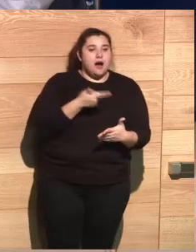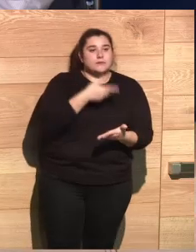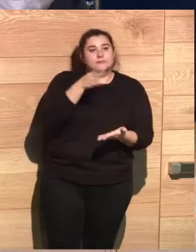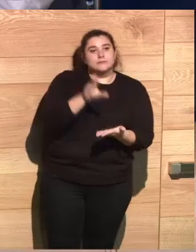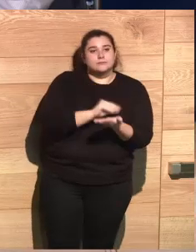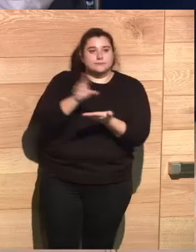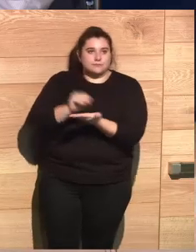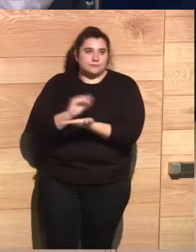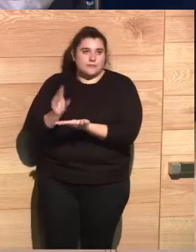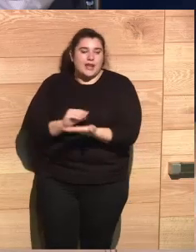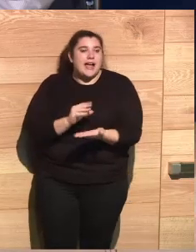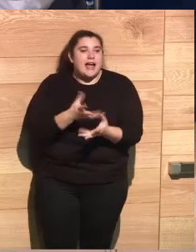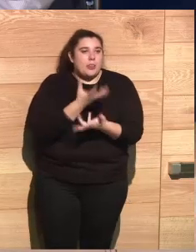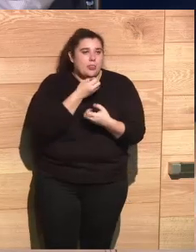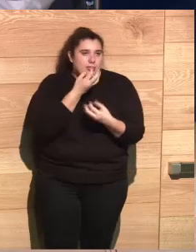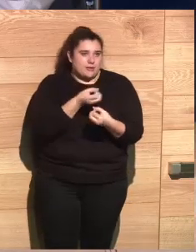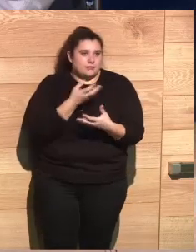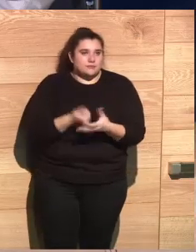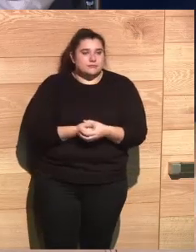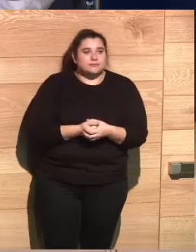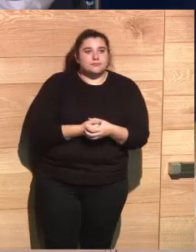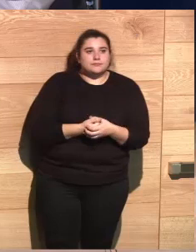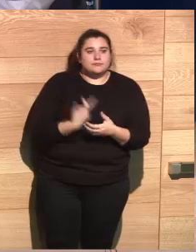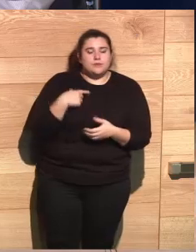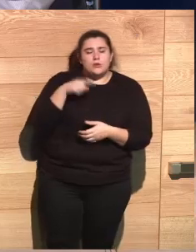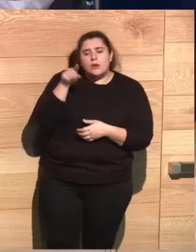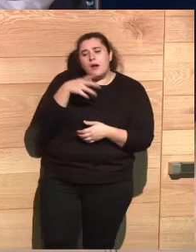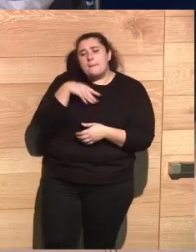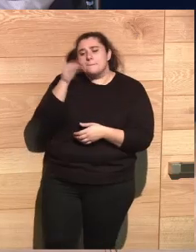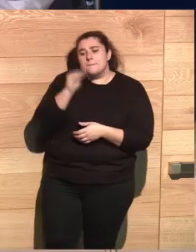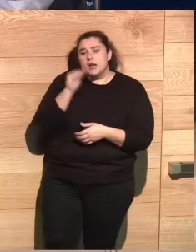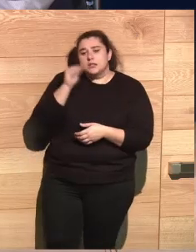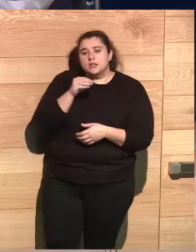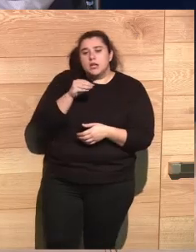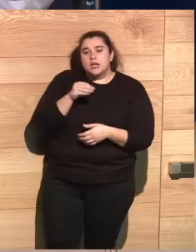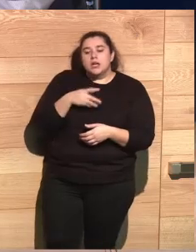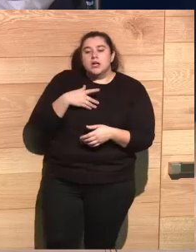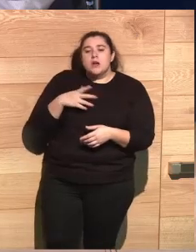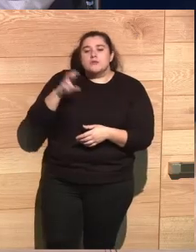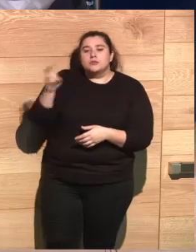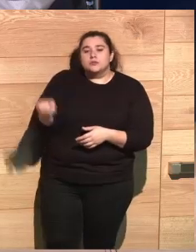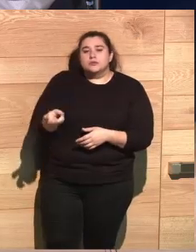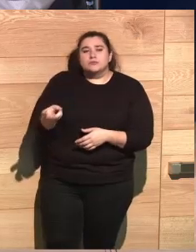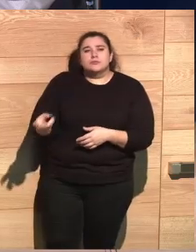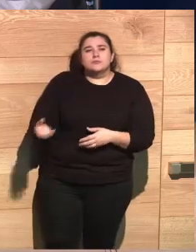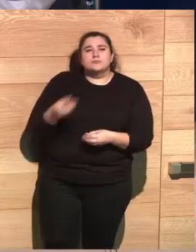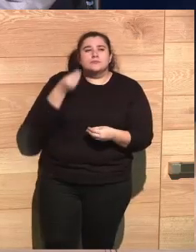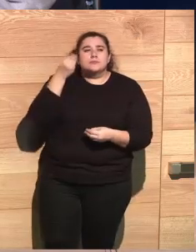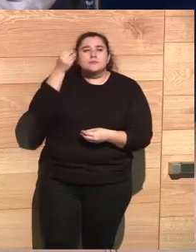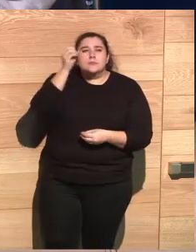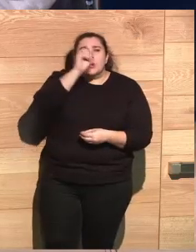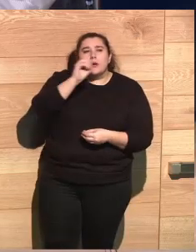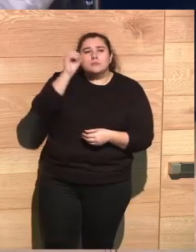Claro. Y yo creo que conectado con esto es interesante. Tú preguntabas también acerca de qué piensan las otras potencias sobre toda